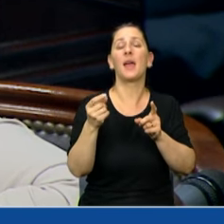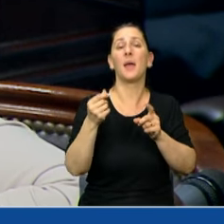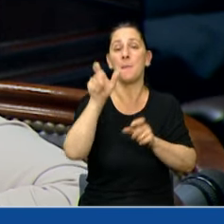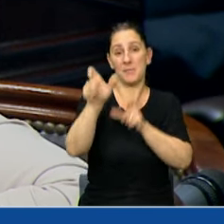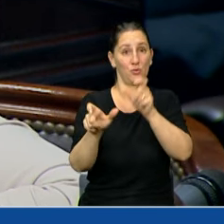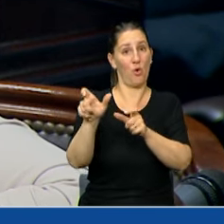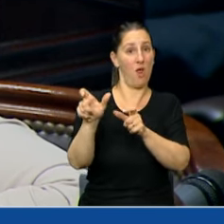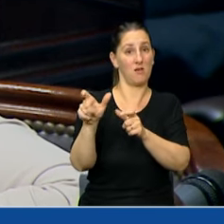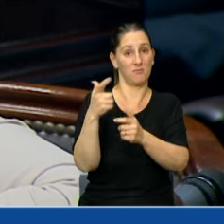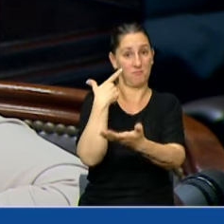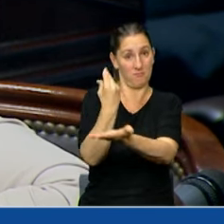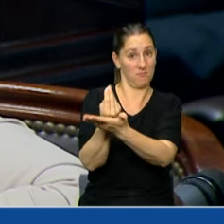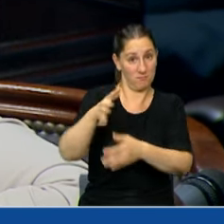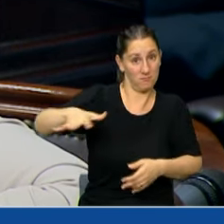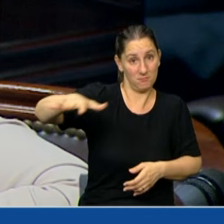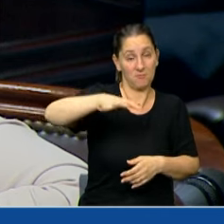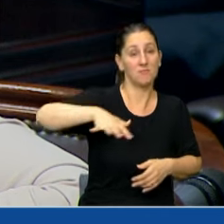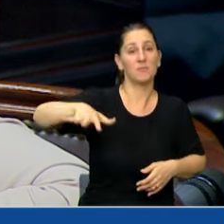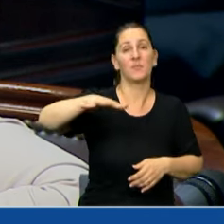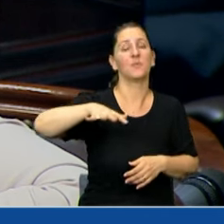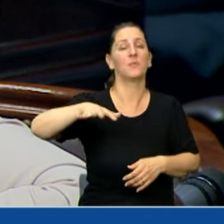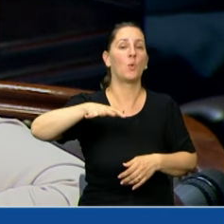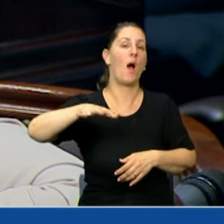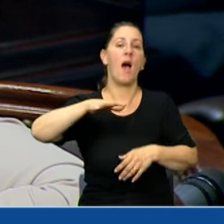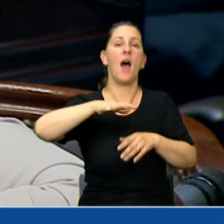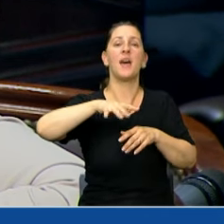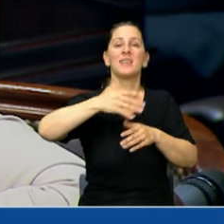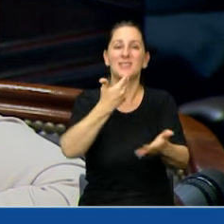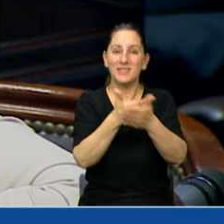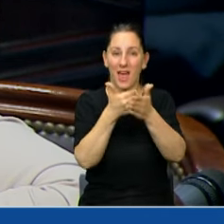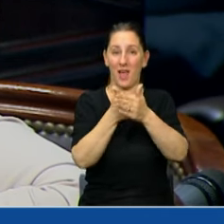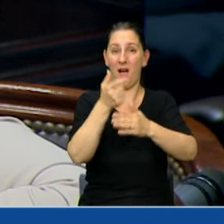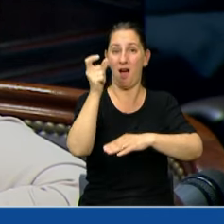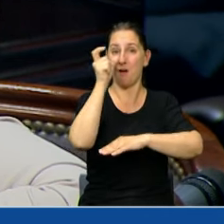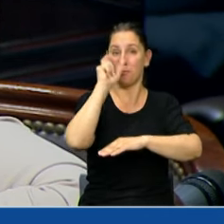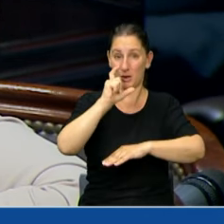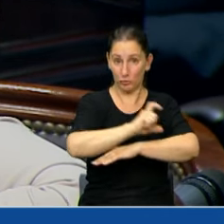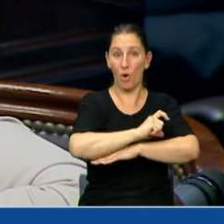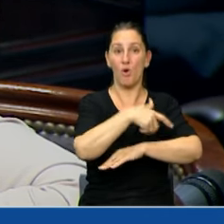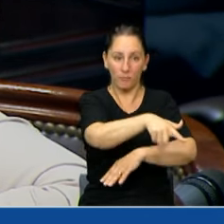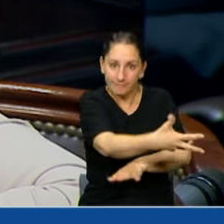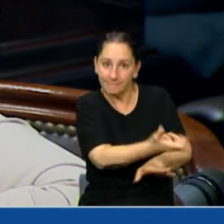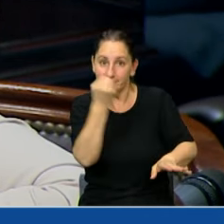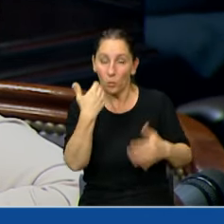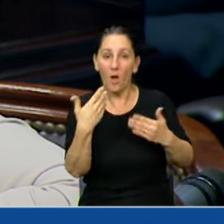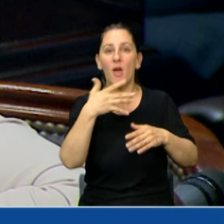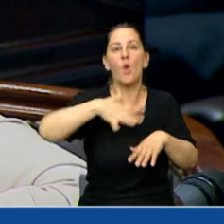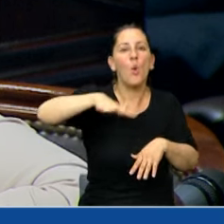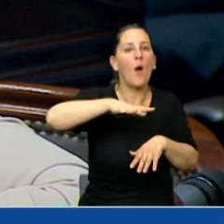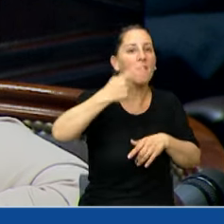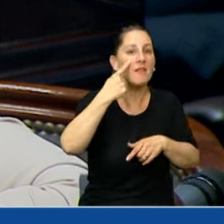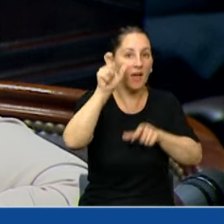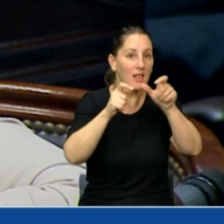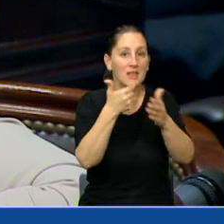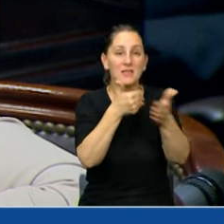residentes de de en en en lugares y en yacimientos donde tenemos cuencas maduras para que